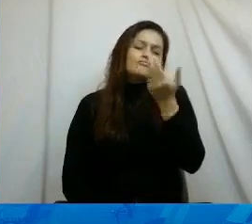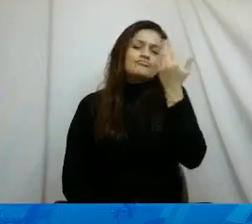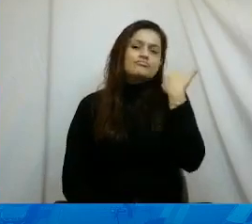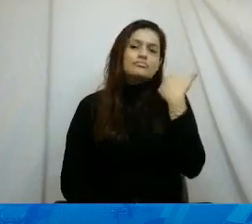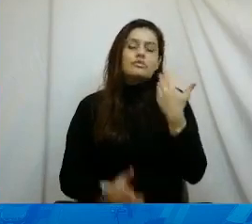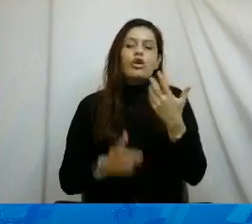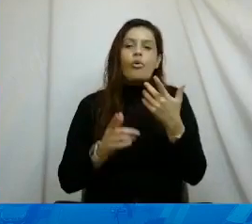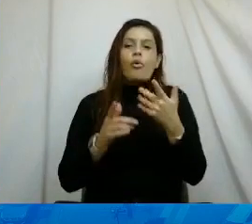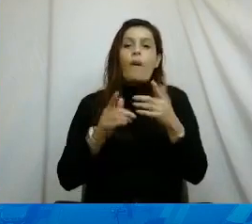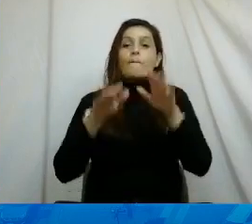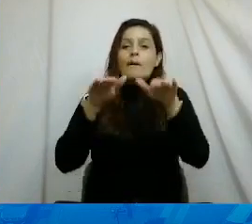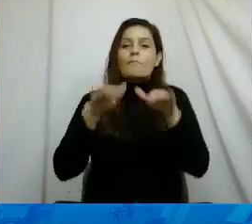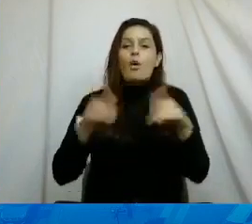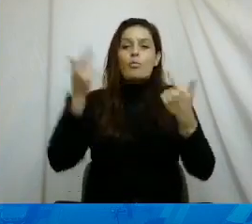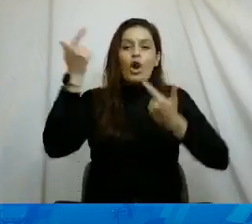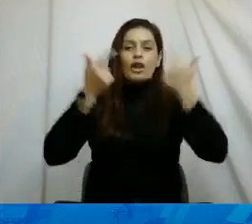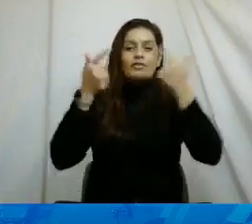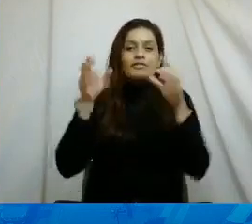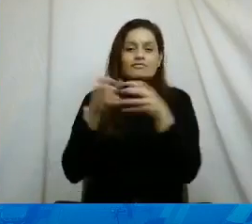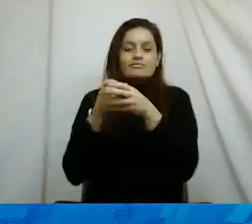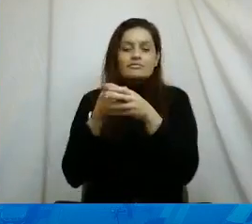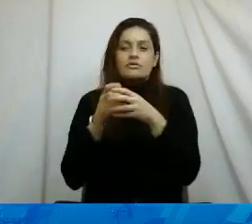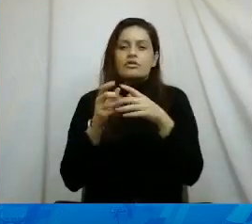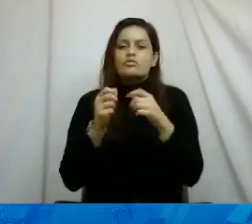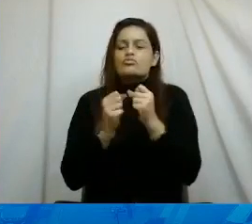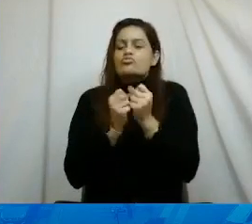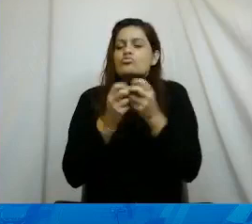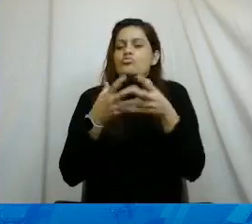el que compartimos muchos años, y quienes